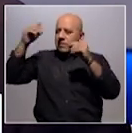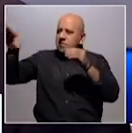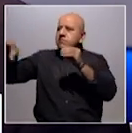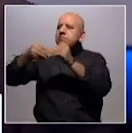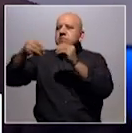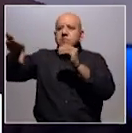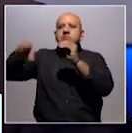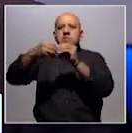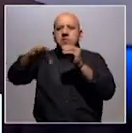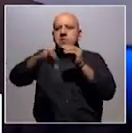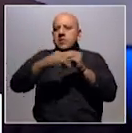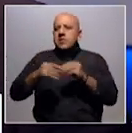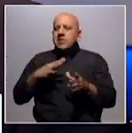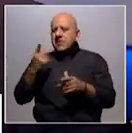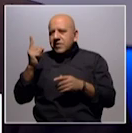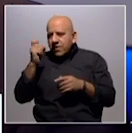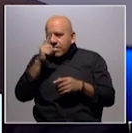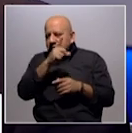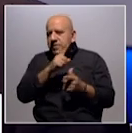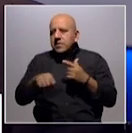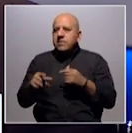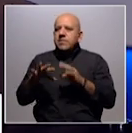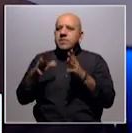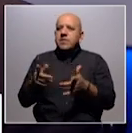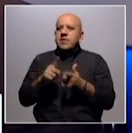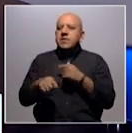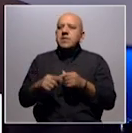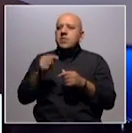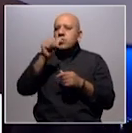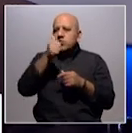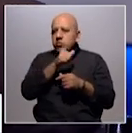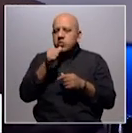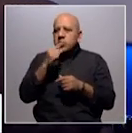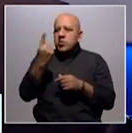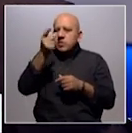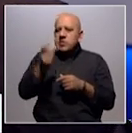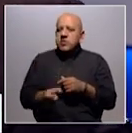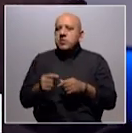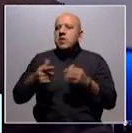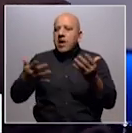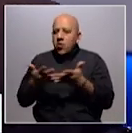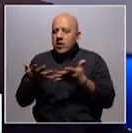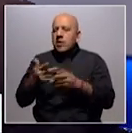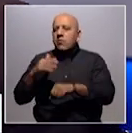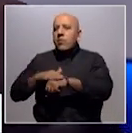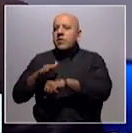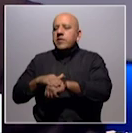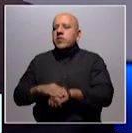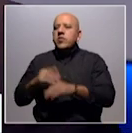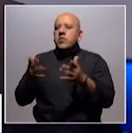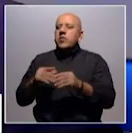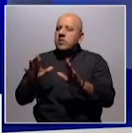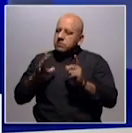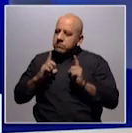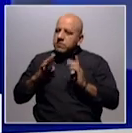la cosa está demasiado difícil y compleja como para que alguien tenga una solución por lo tanto es tiempo de de